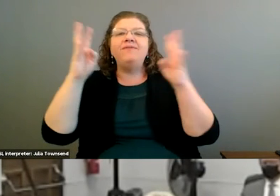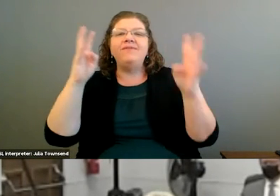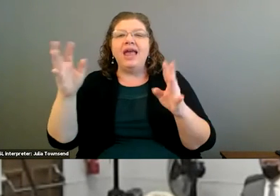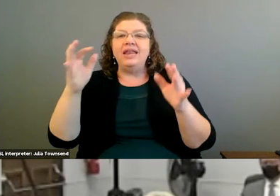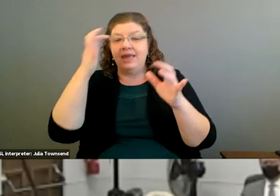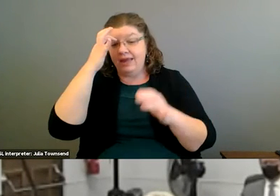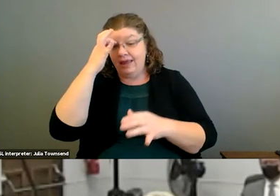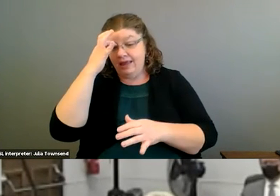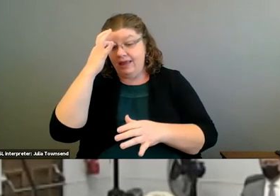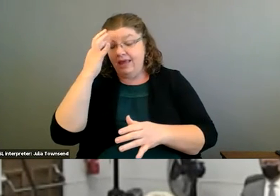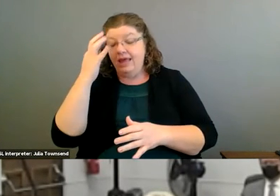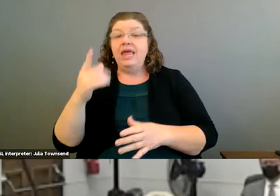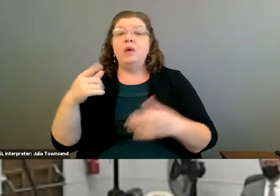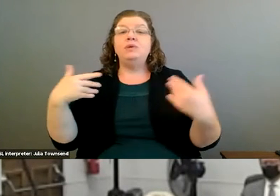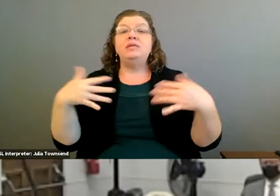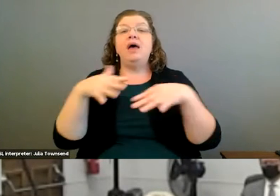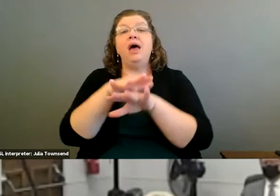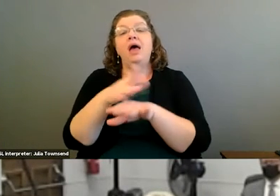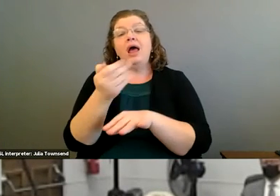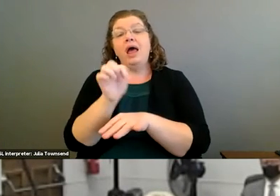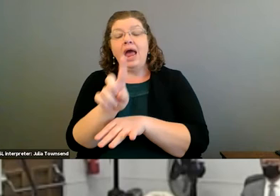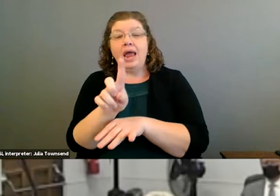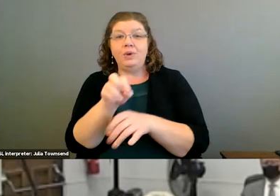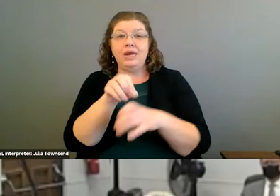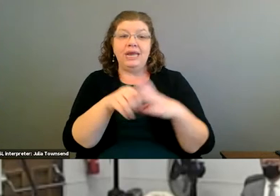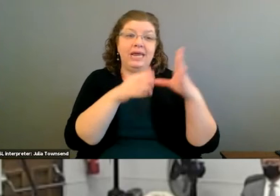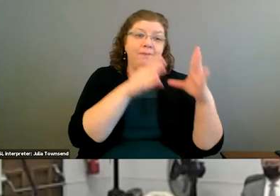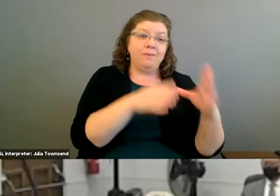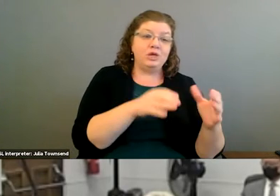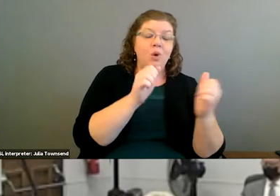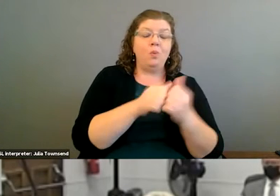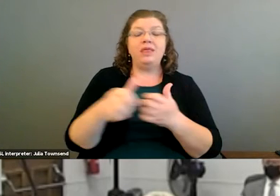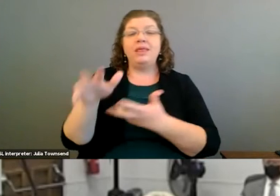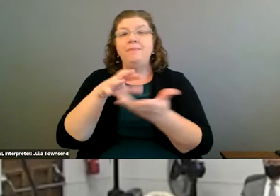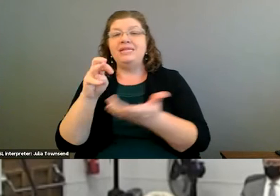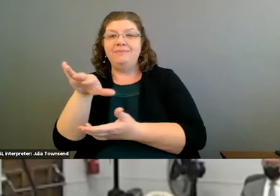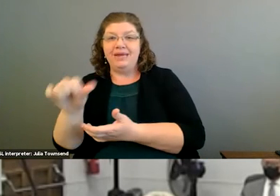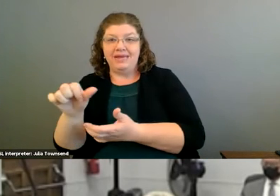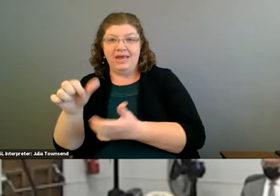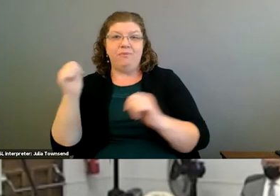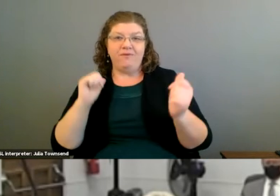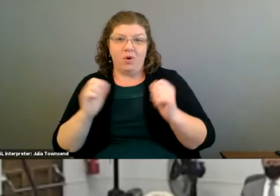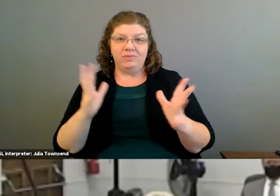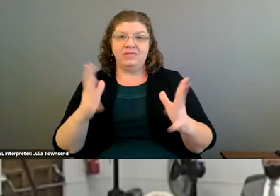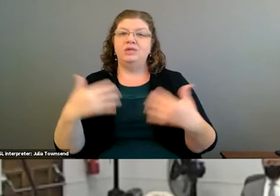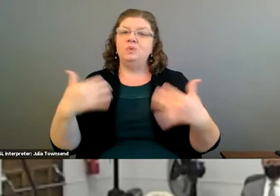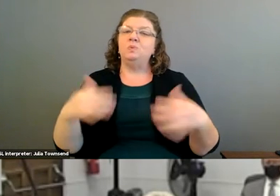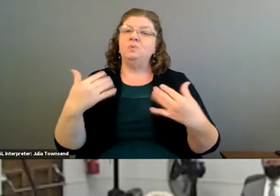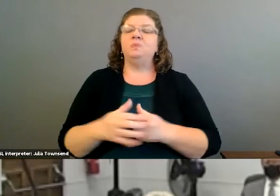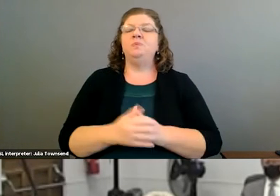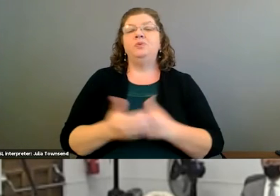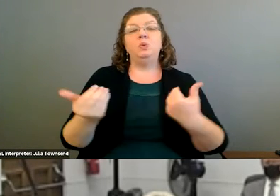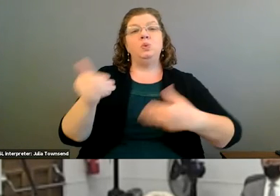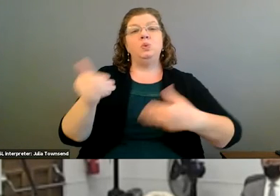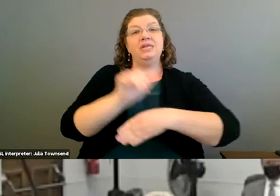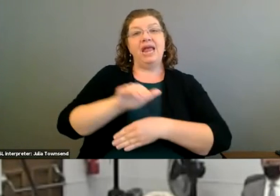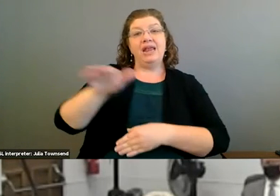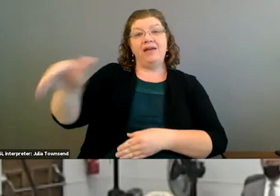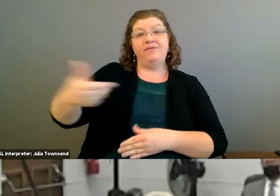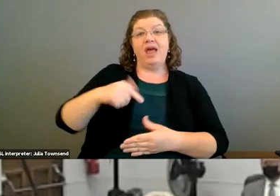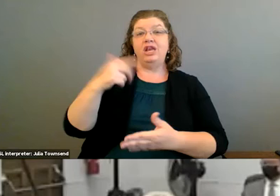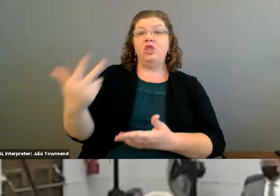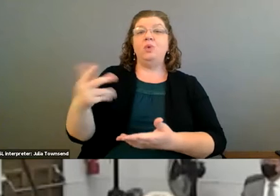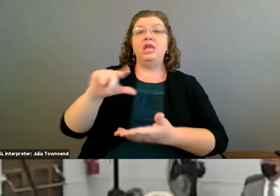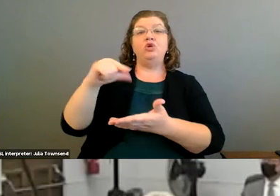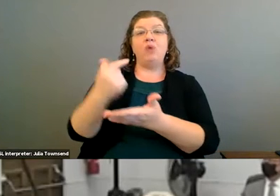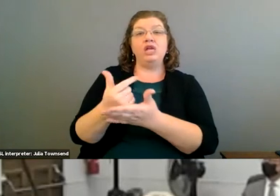totalmente innovador, en una producción híbrida que incluyó en persona con desempeño mediático diverso. También invité